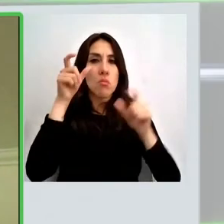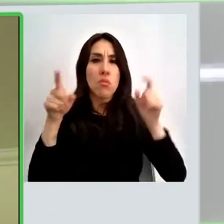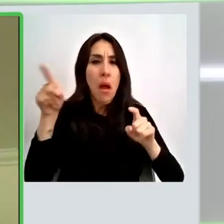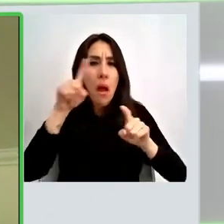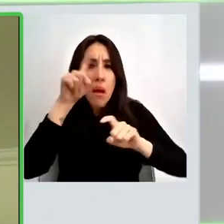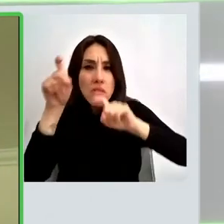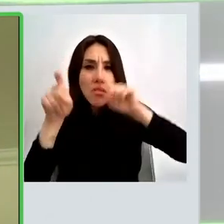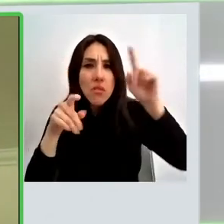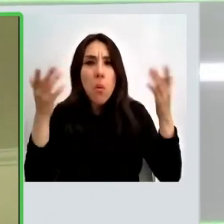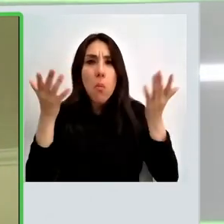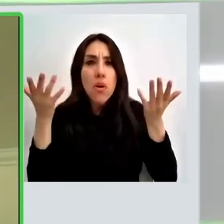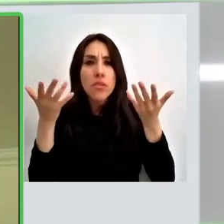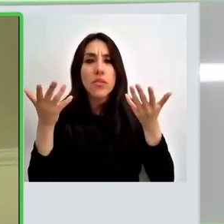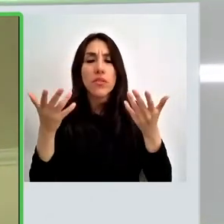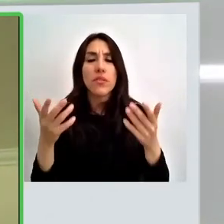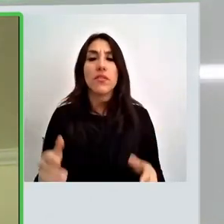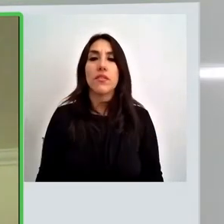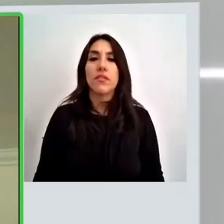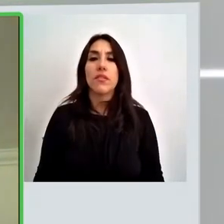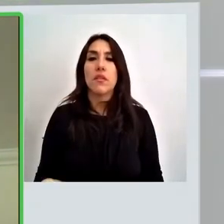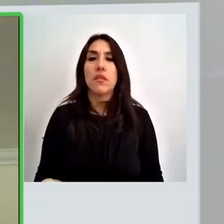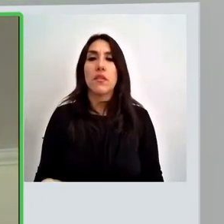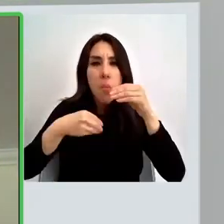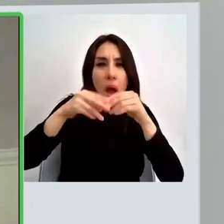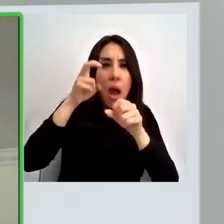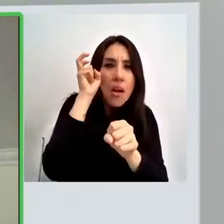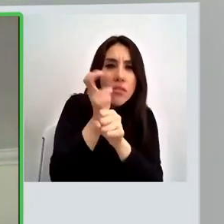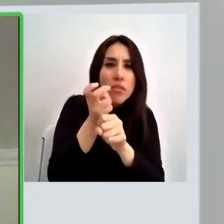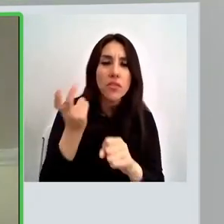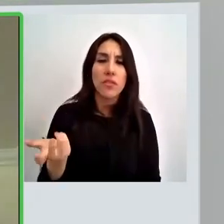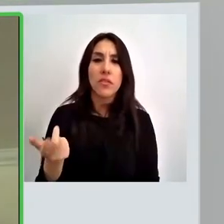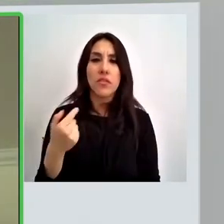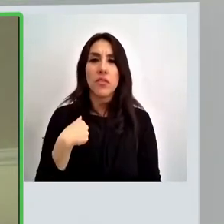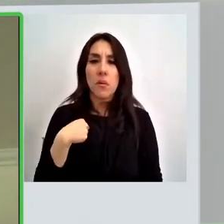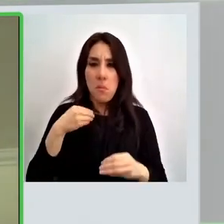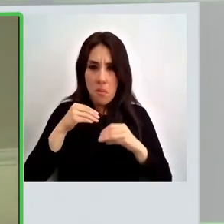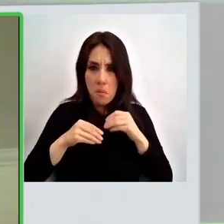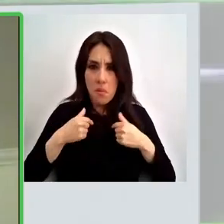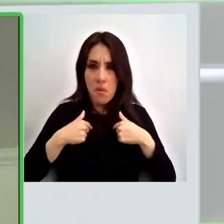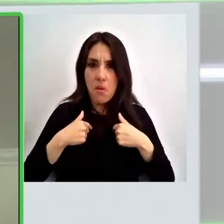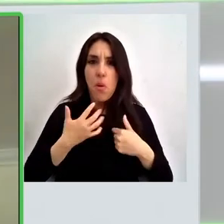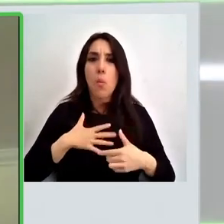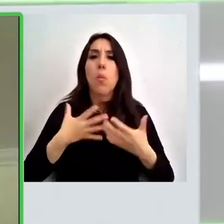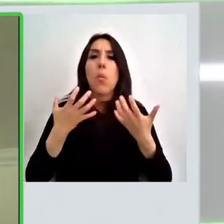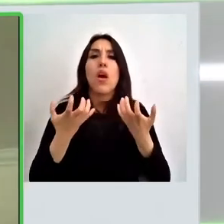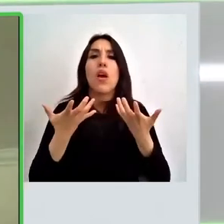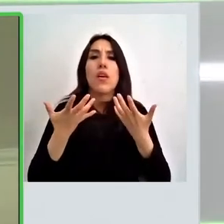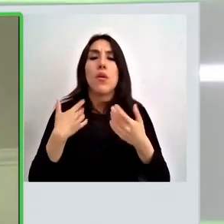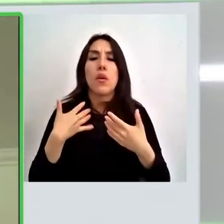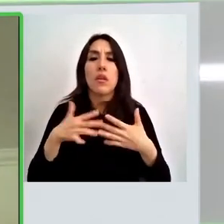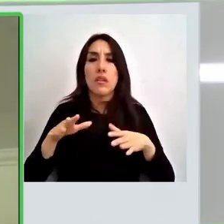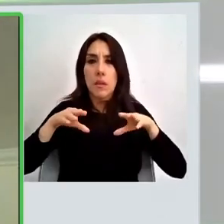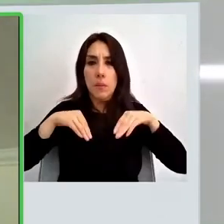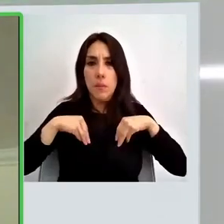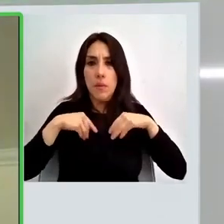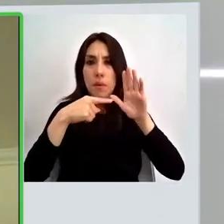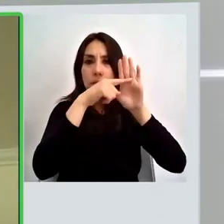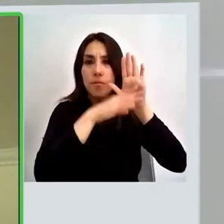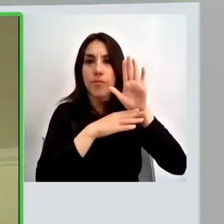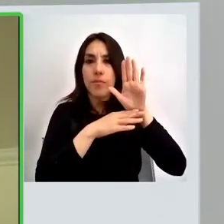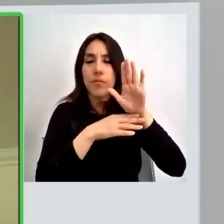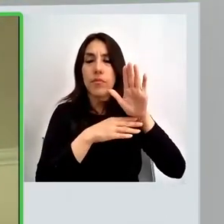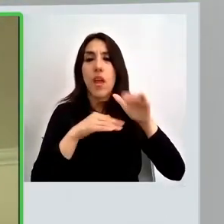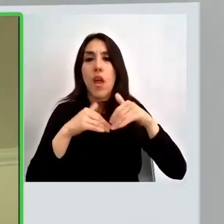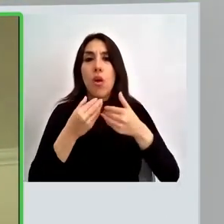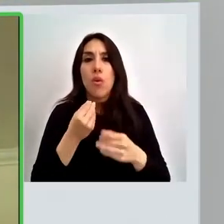cuando quisimos aprobar la ley de discapacidad fue en realidad a la actitud de algunas personas la